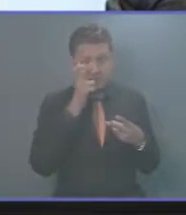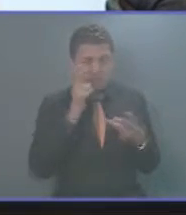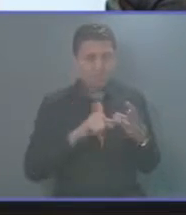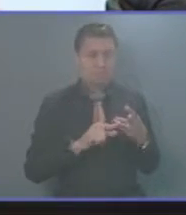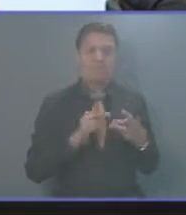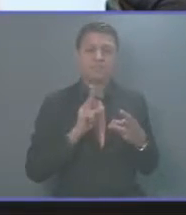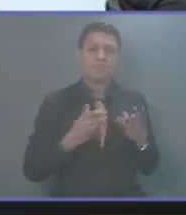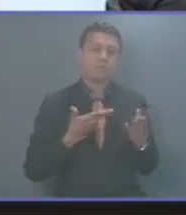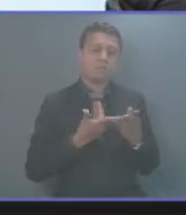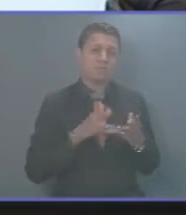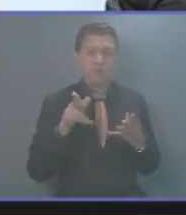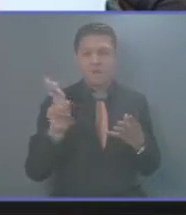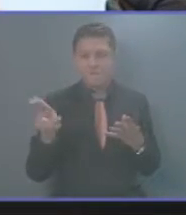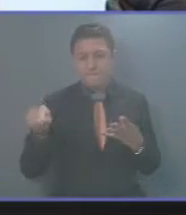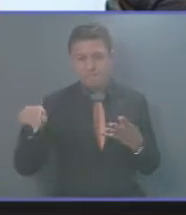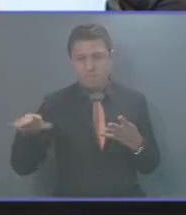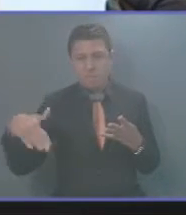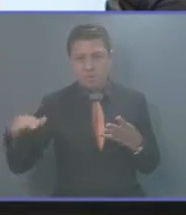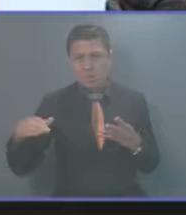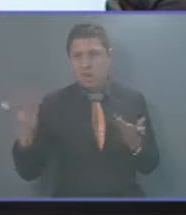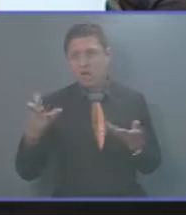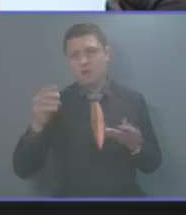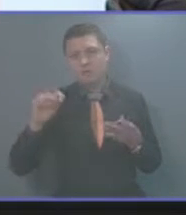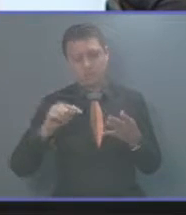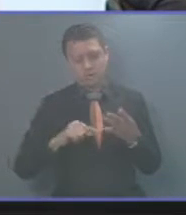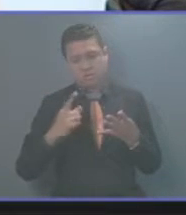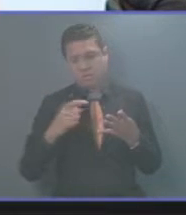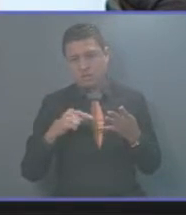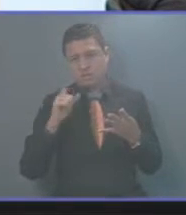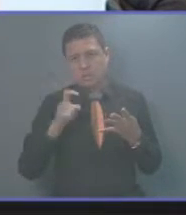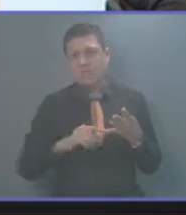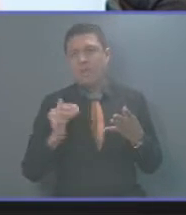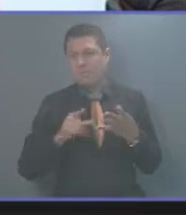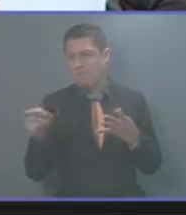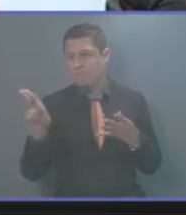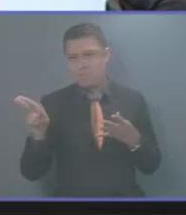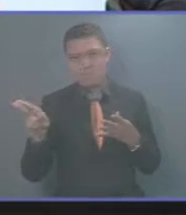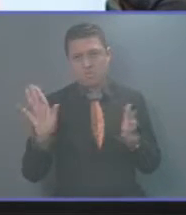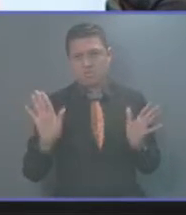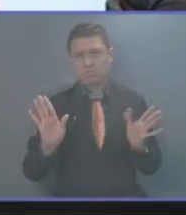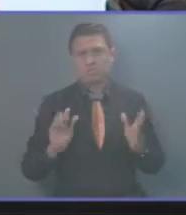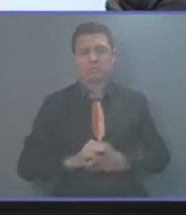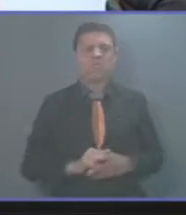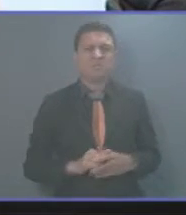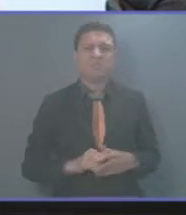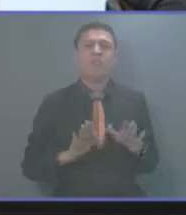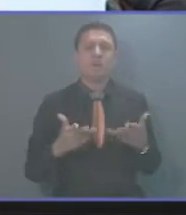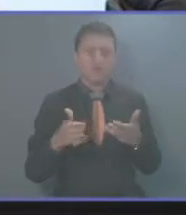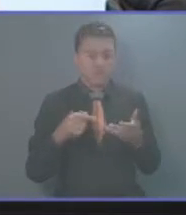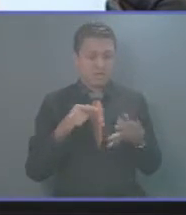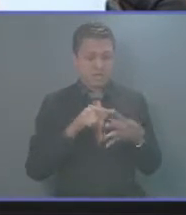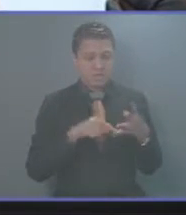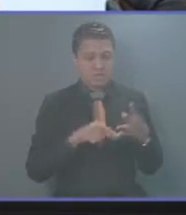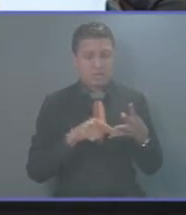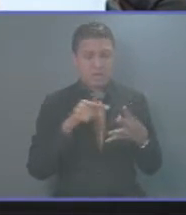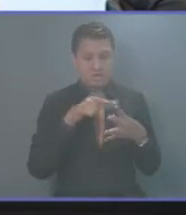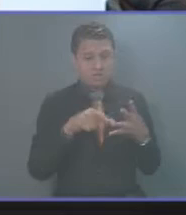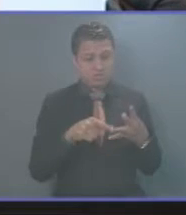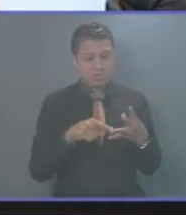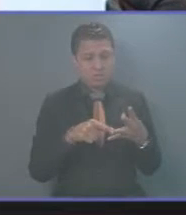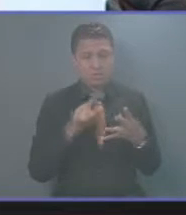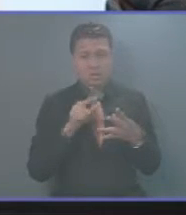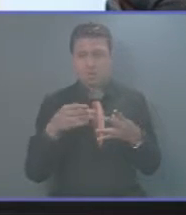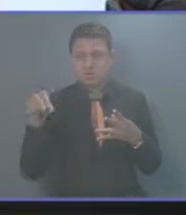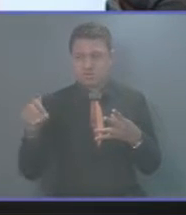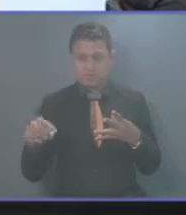se contempla que aún existiendo disposiciones legales en la ley en comento no se estipula en ninguna forma ningún procedimiento